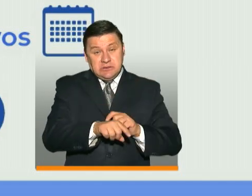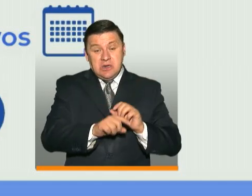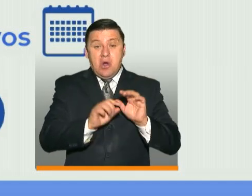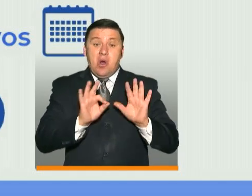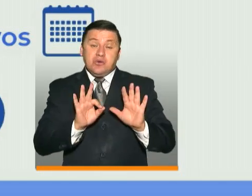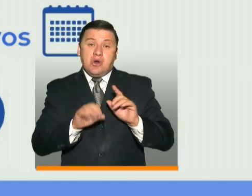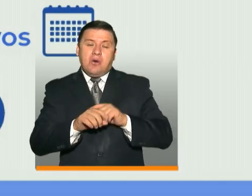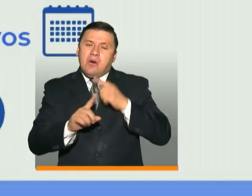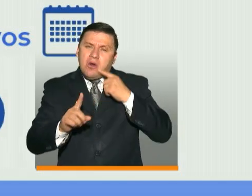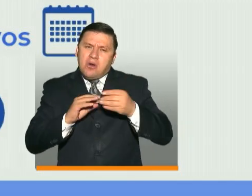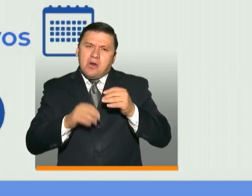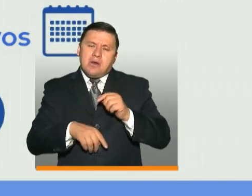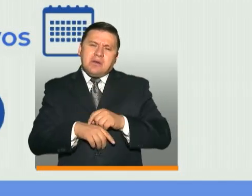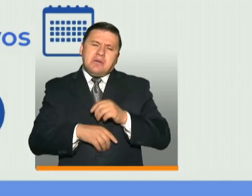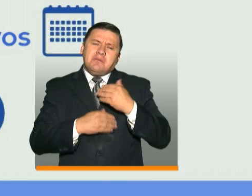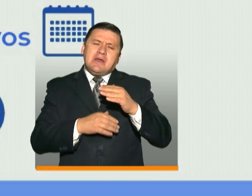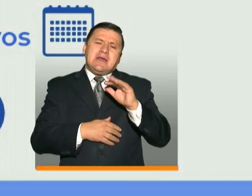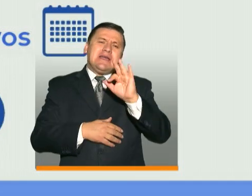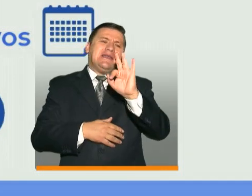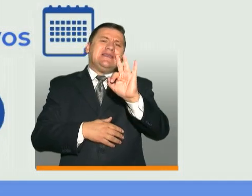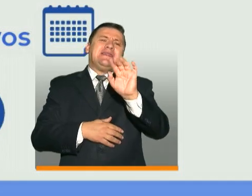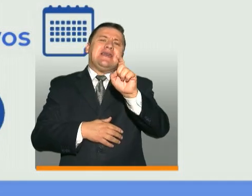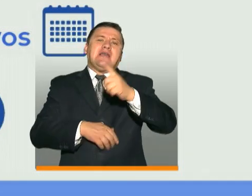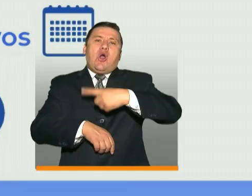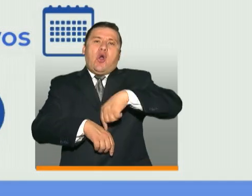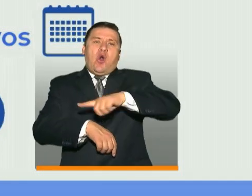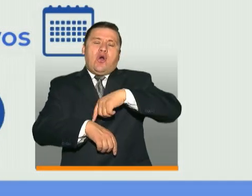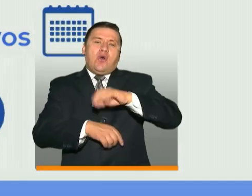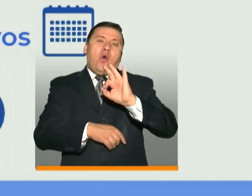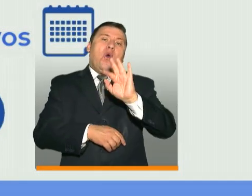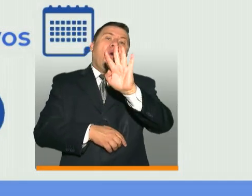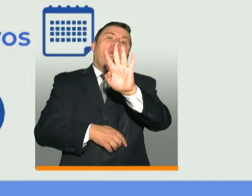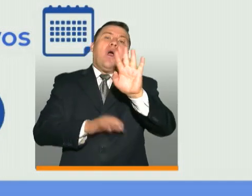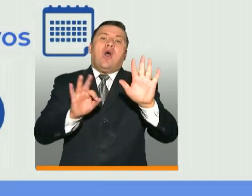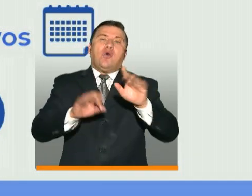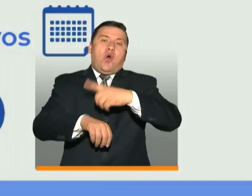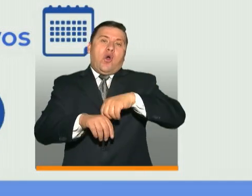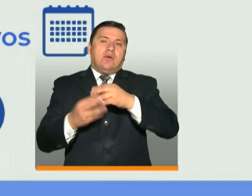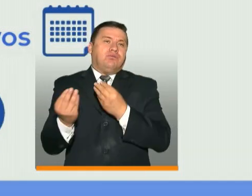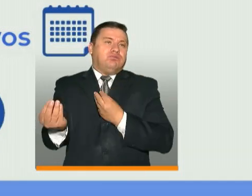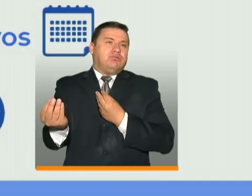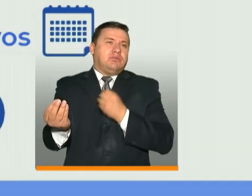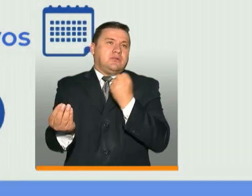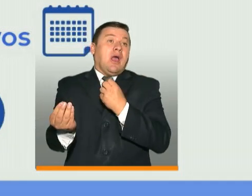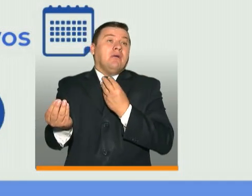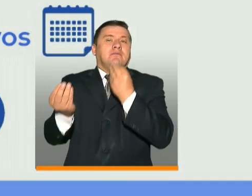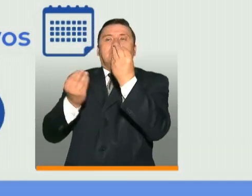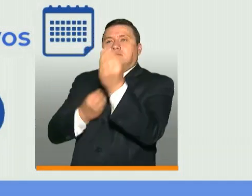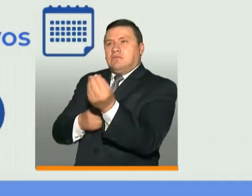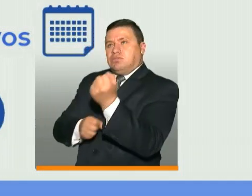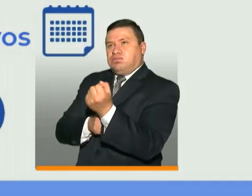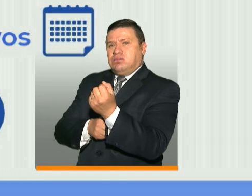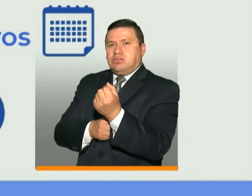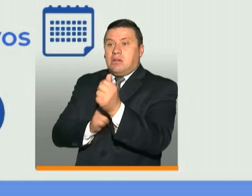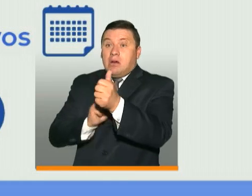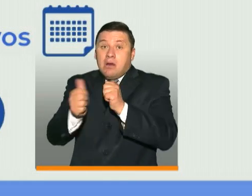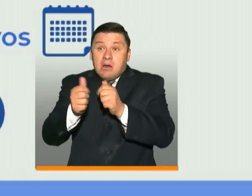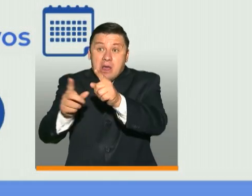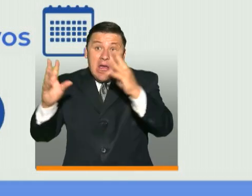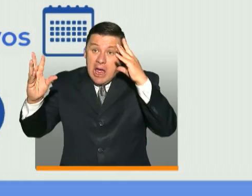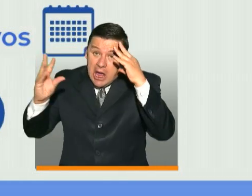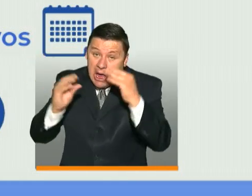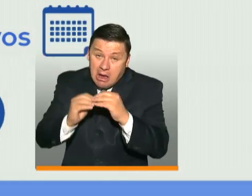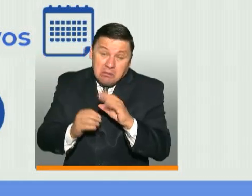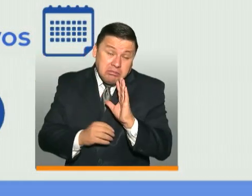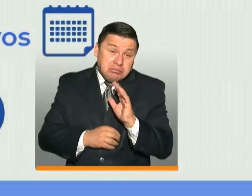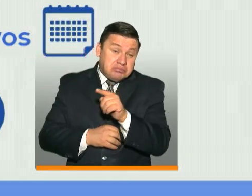la flexibilidad, máximo 36 horas o 48 horas sea el caso. En el caso de utilizar los turnos de más